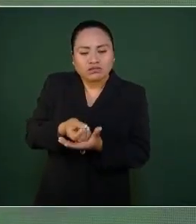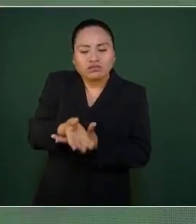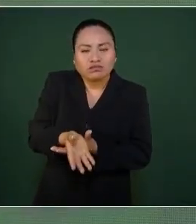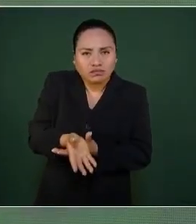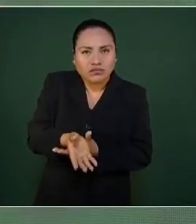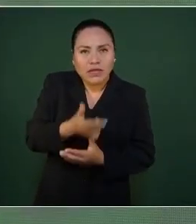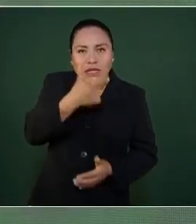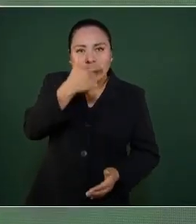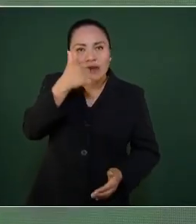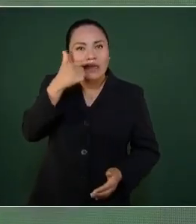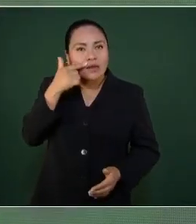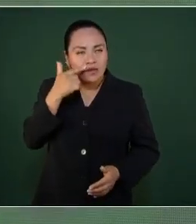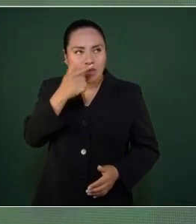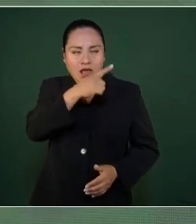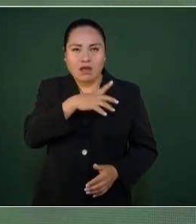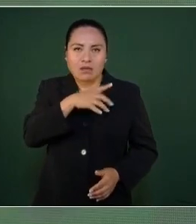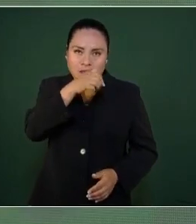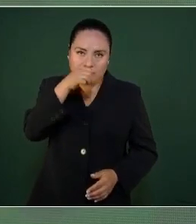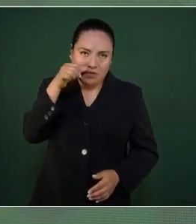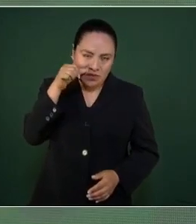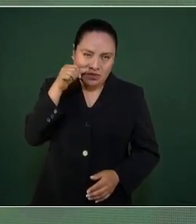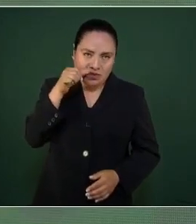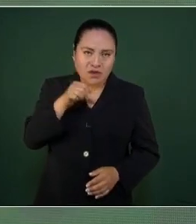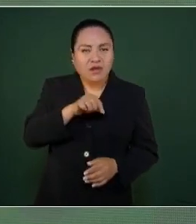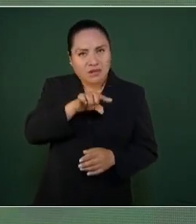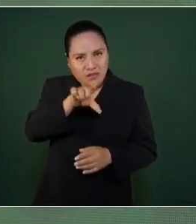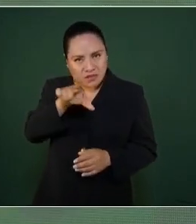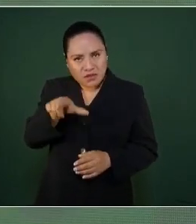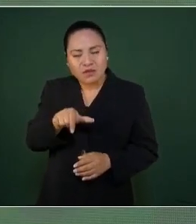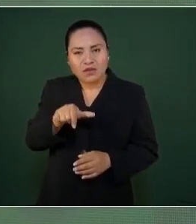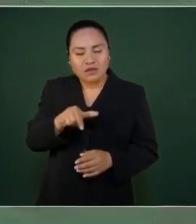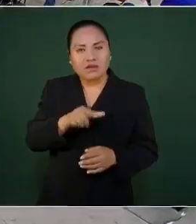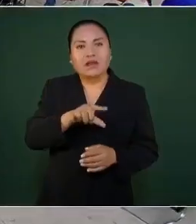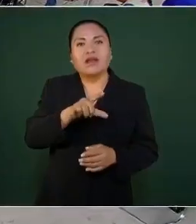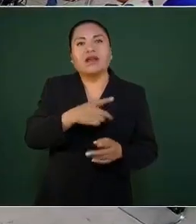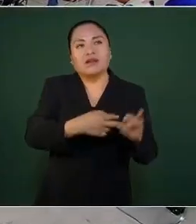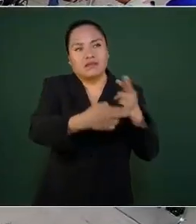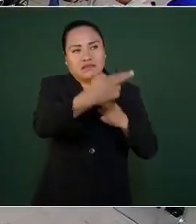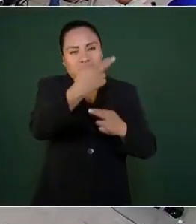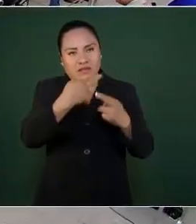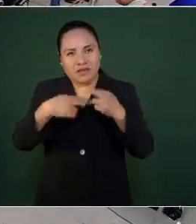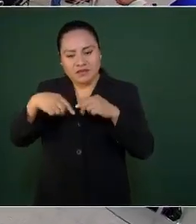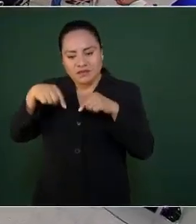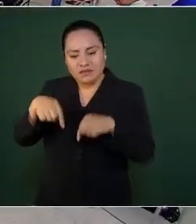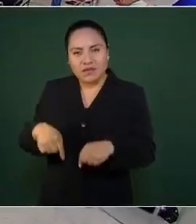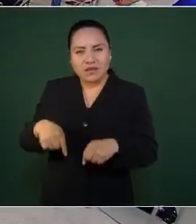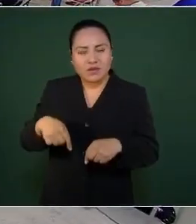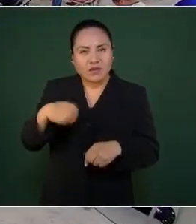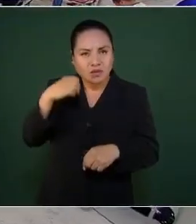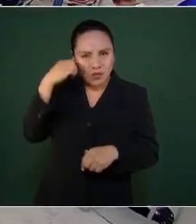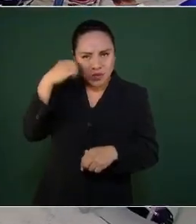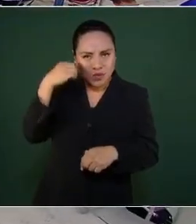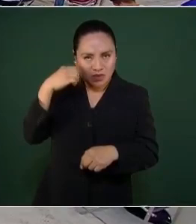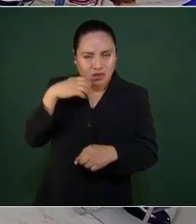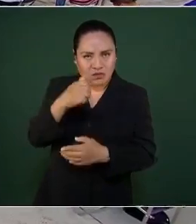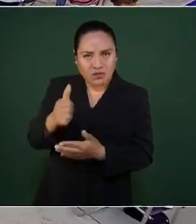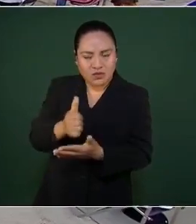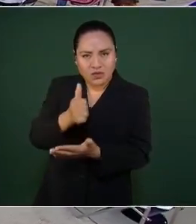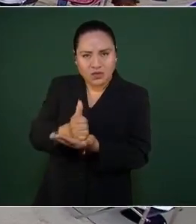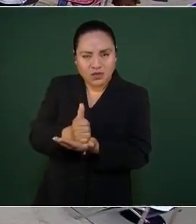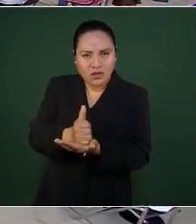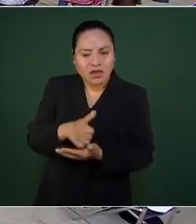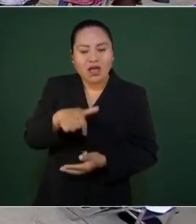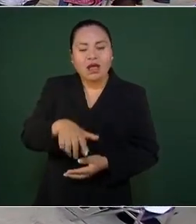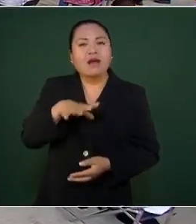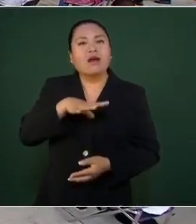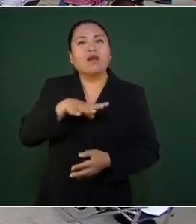más tarde, y luego vamos a regresar a Oaxaca porque tenemos una